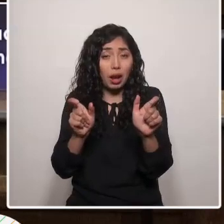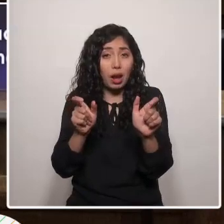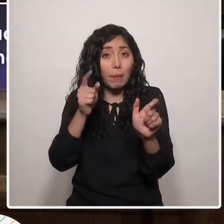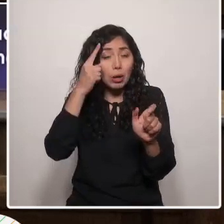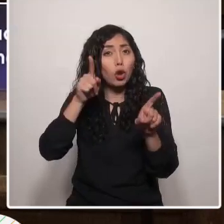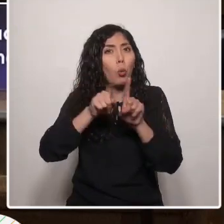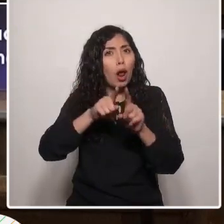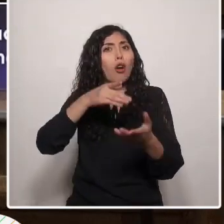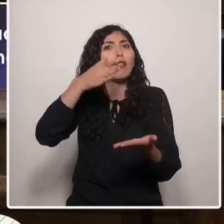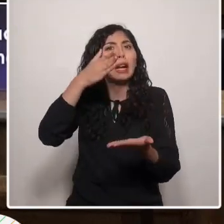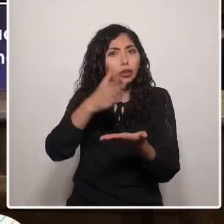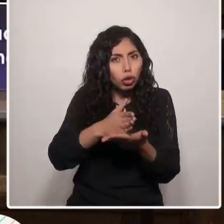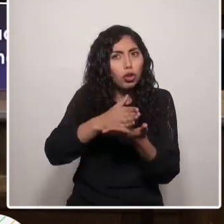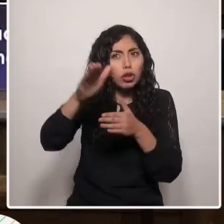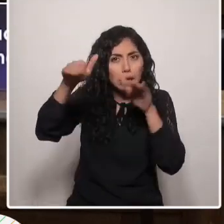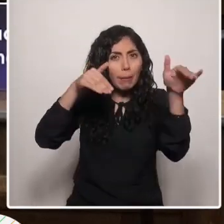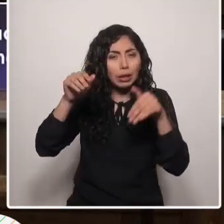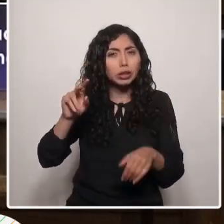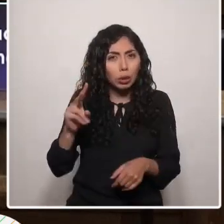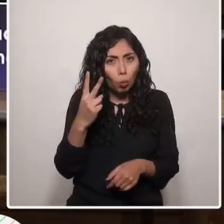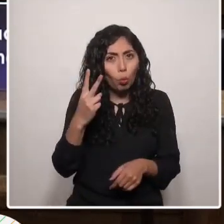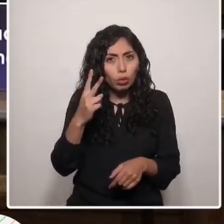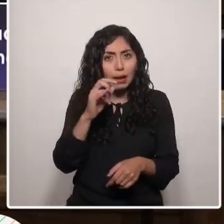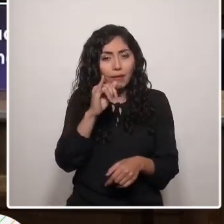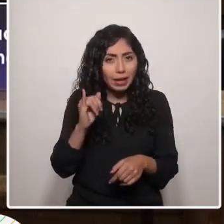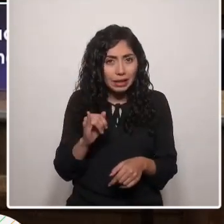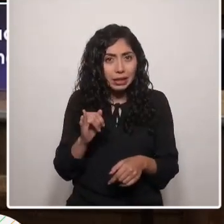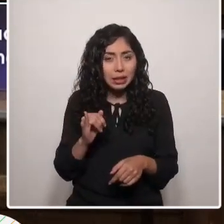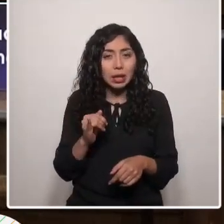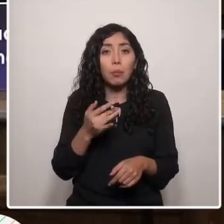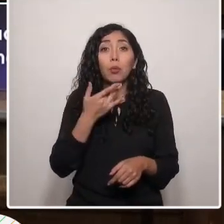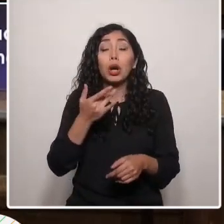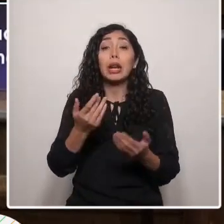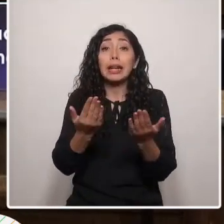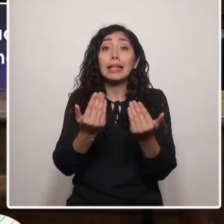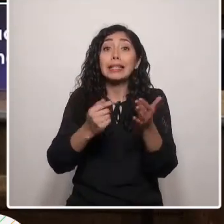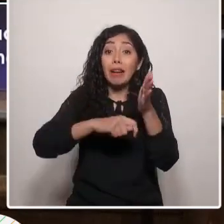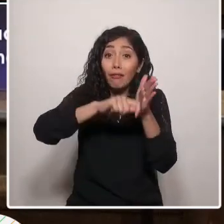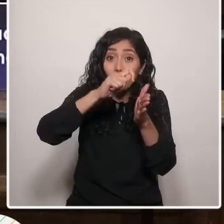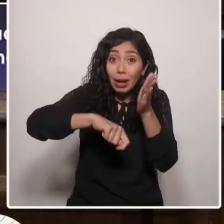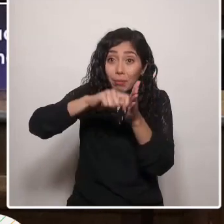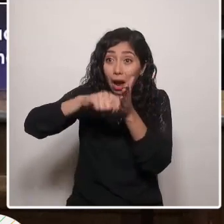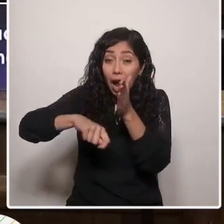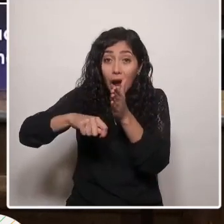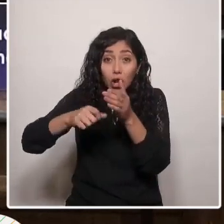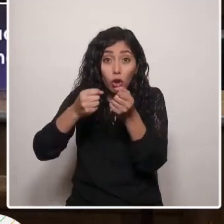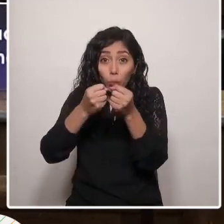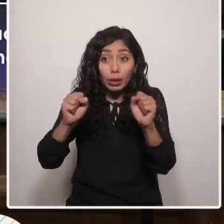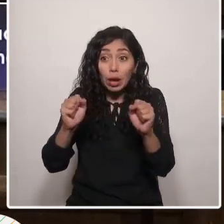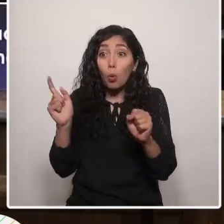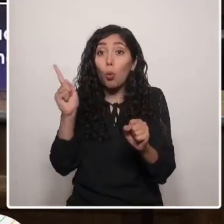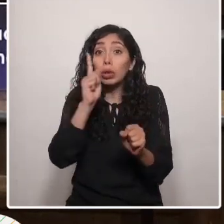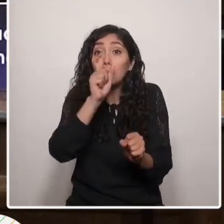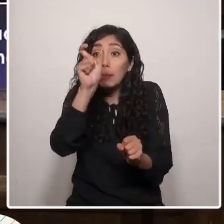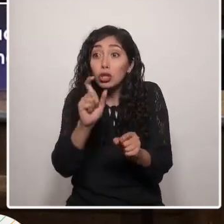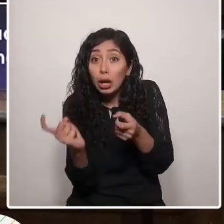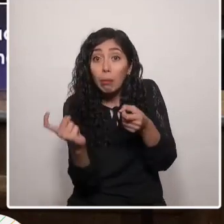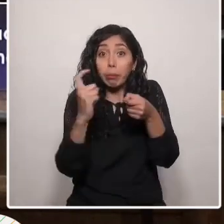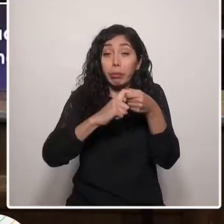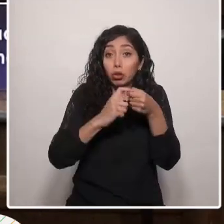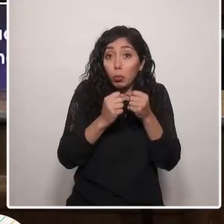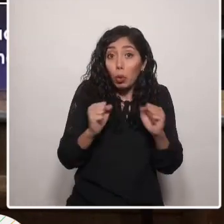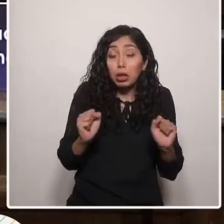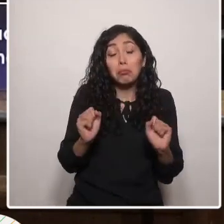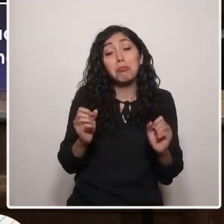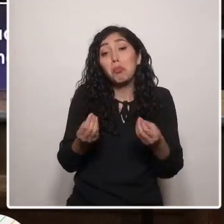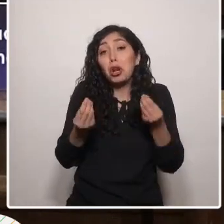Si efectivamente por los requisitos de firma no se puede integrar un último miembro a esta comisión, bueno,